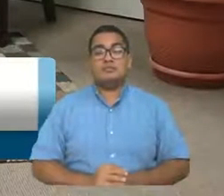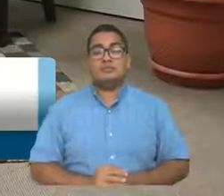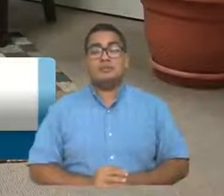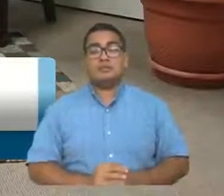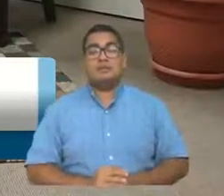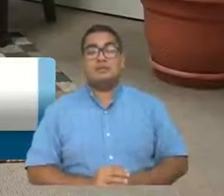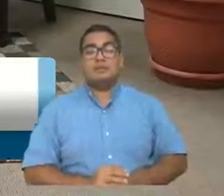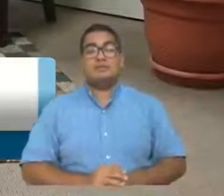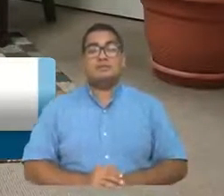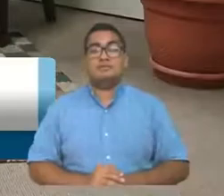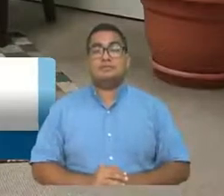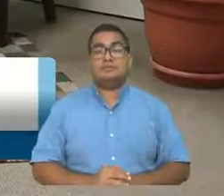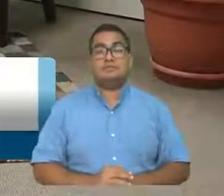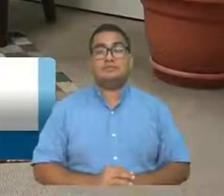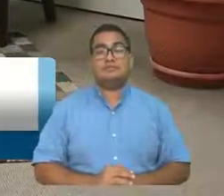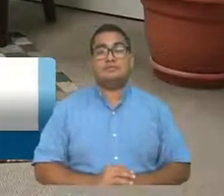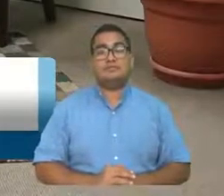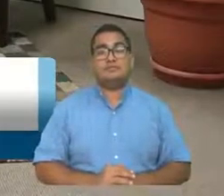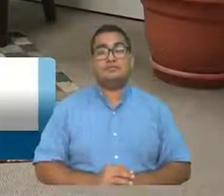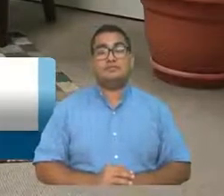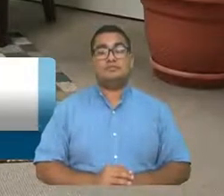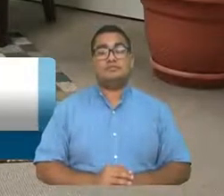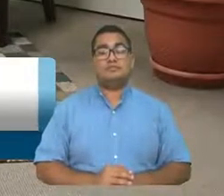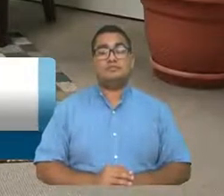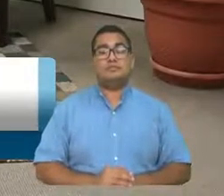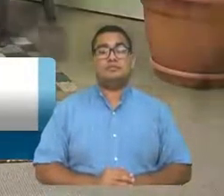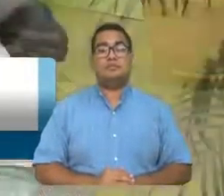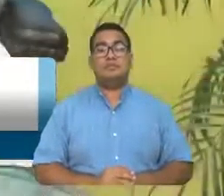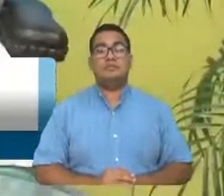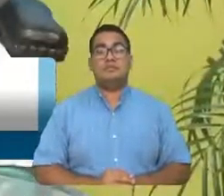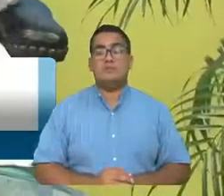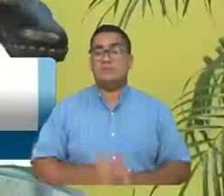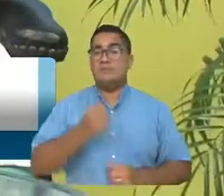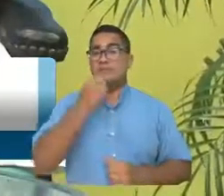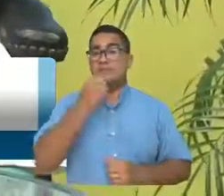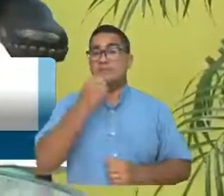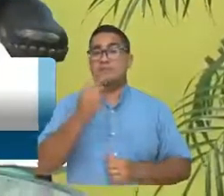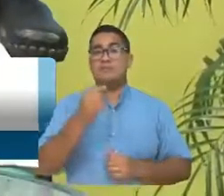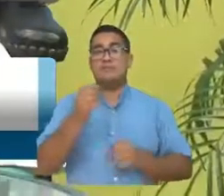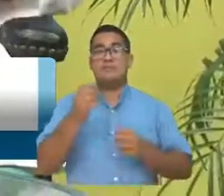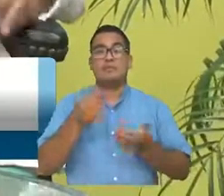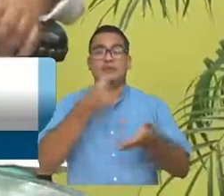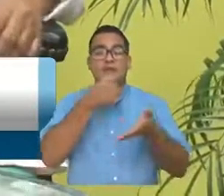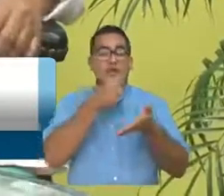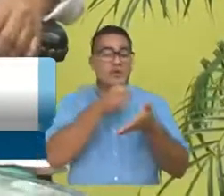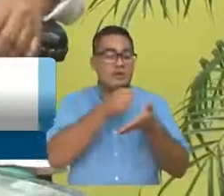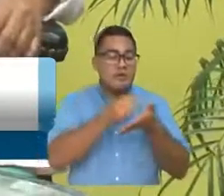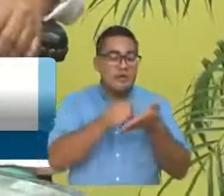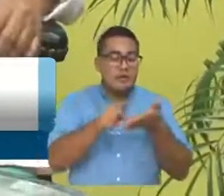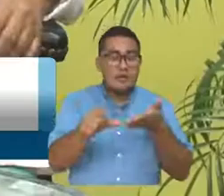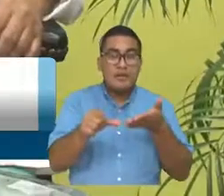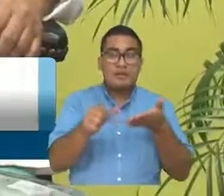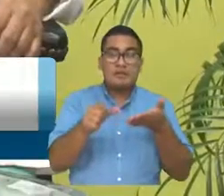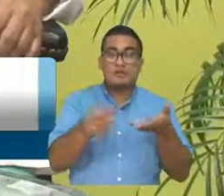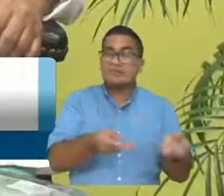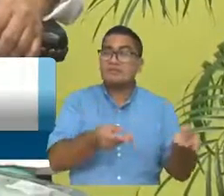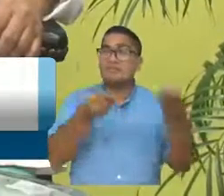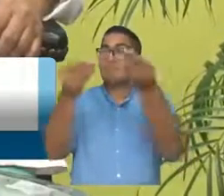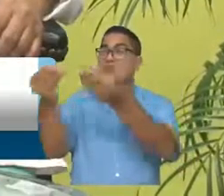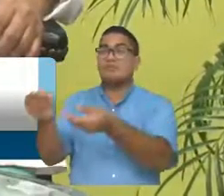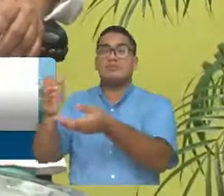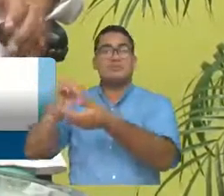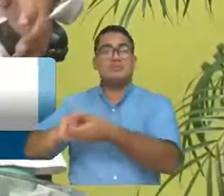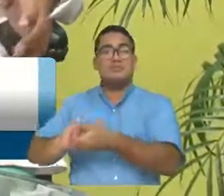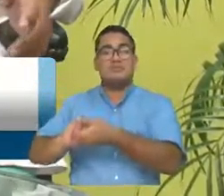encomienda, él no se da cuenta, el virus va ahí, en esa encomienda que en menos de 24 horas la